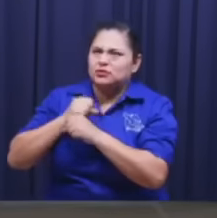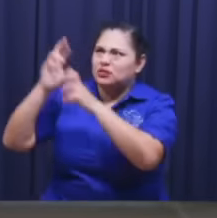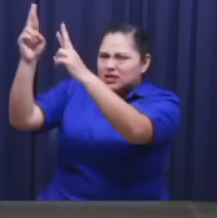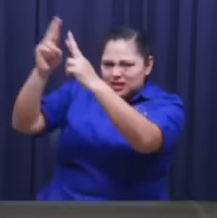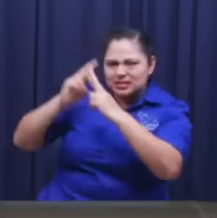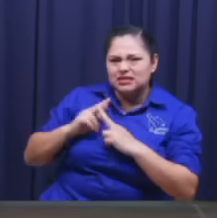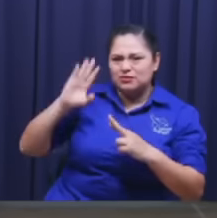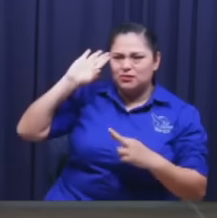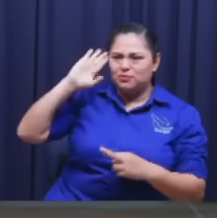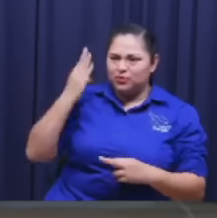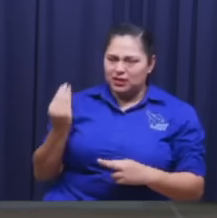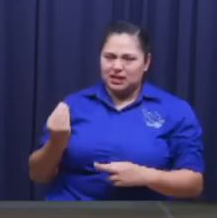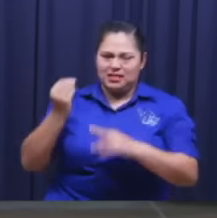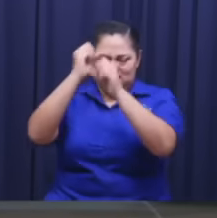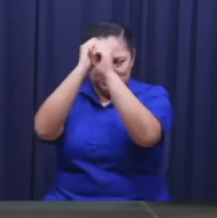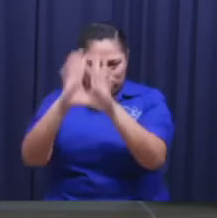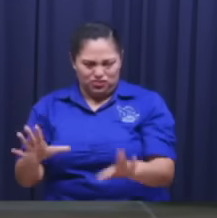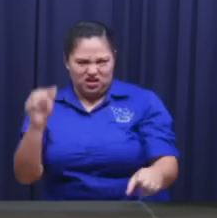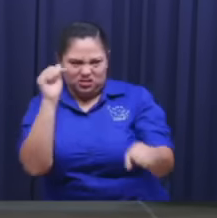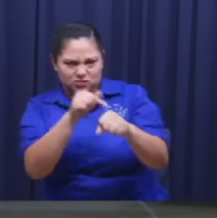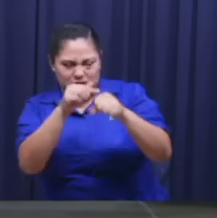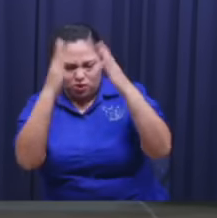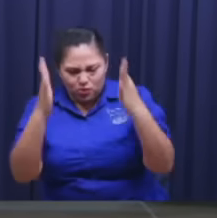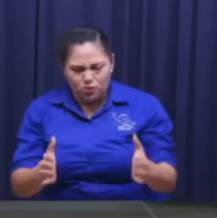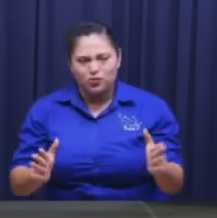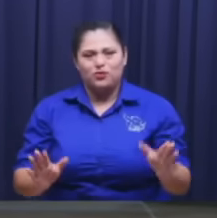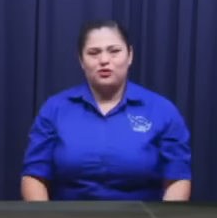al acusador y recibe su milagro.